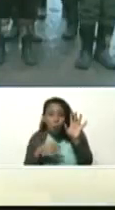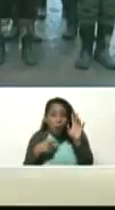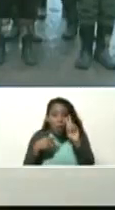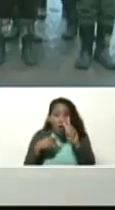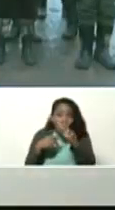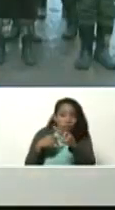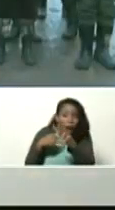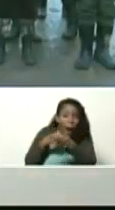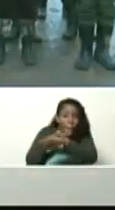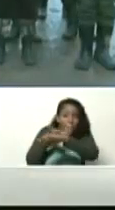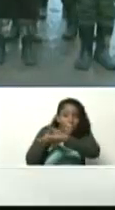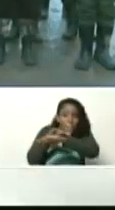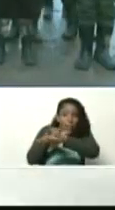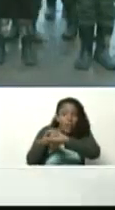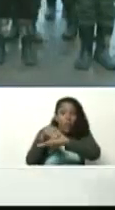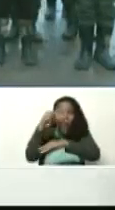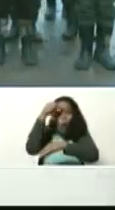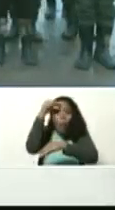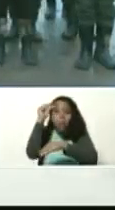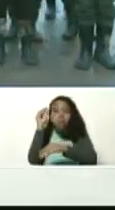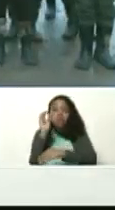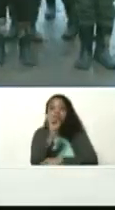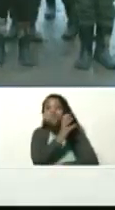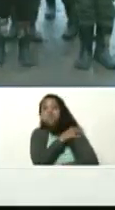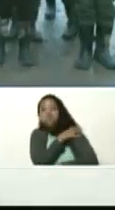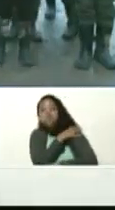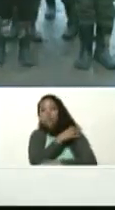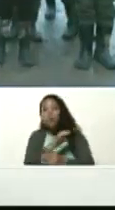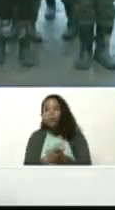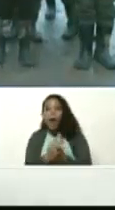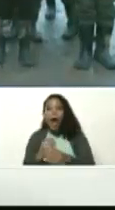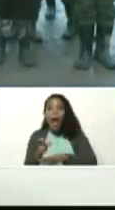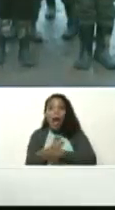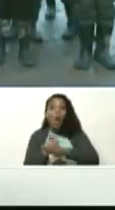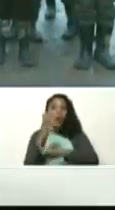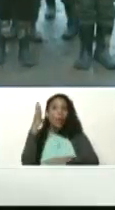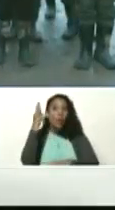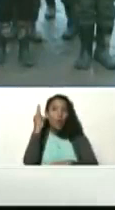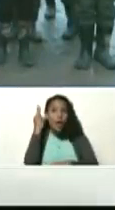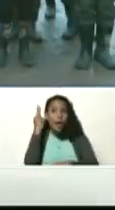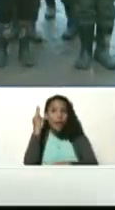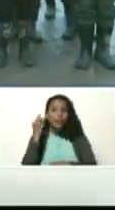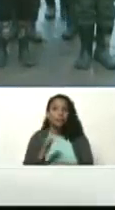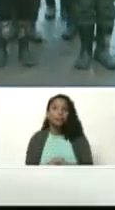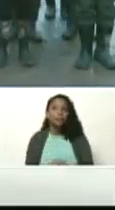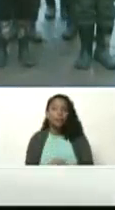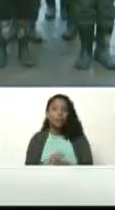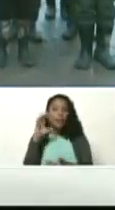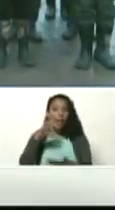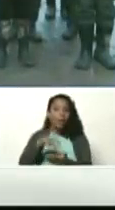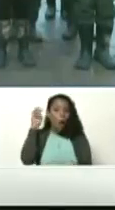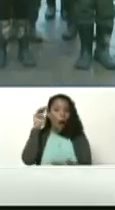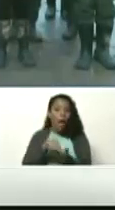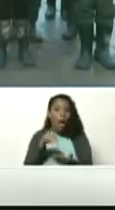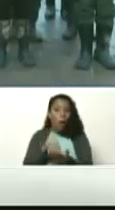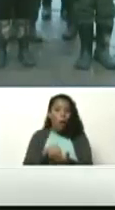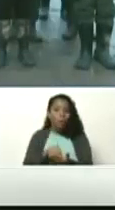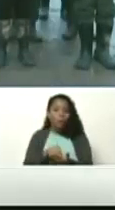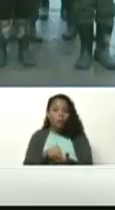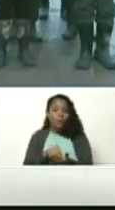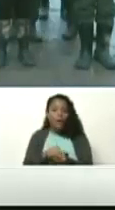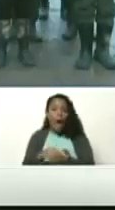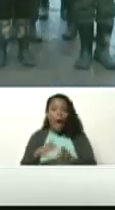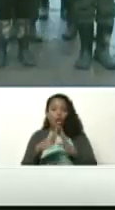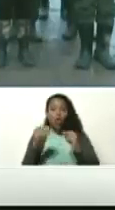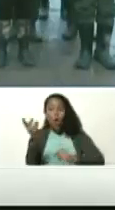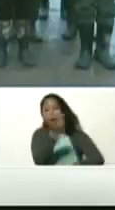al ministro Reverol, a la gobernadora Karina Carpio y a todos los jefes militares de